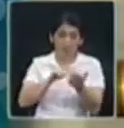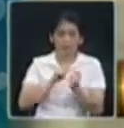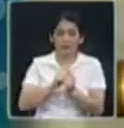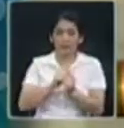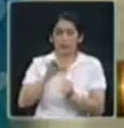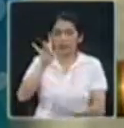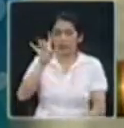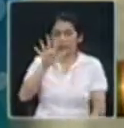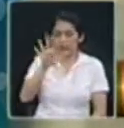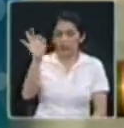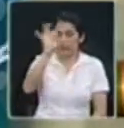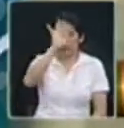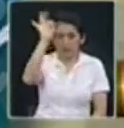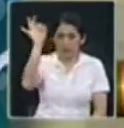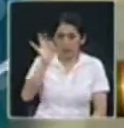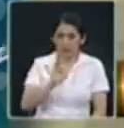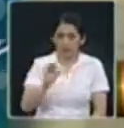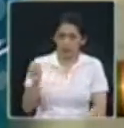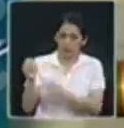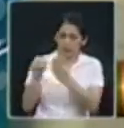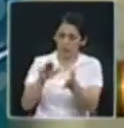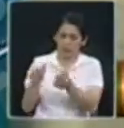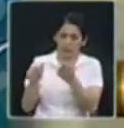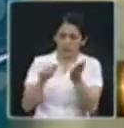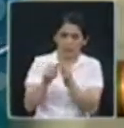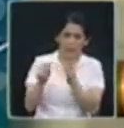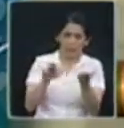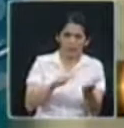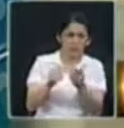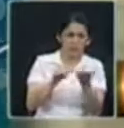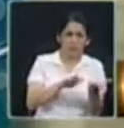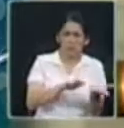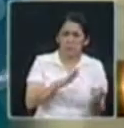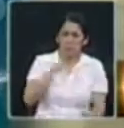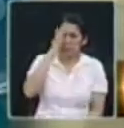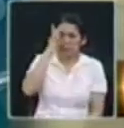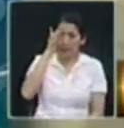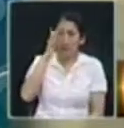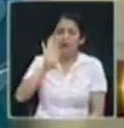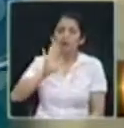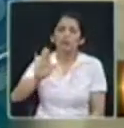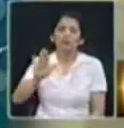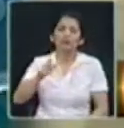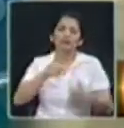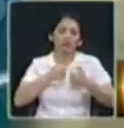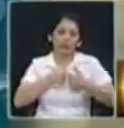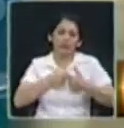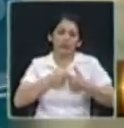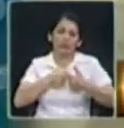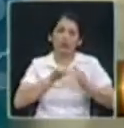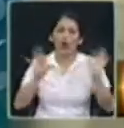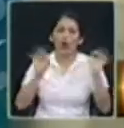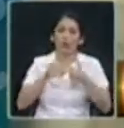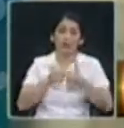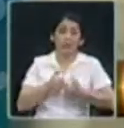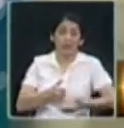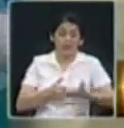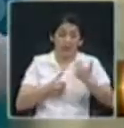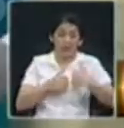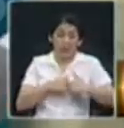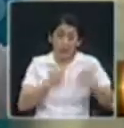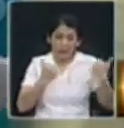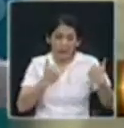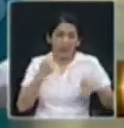están reportados en nuestro país pues provienen de las parejas o exparejas de aquellas víctimas que lastimosamente ya no